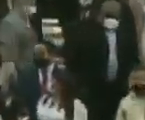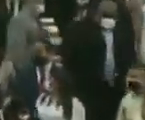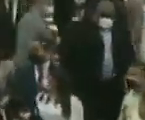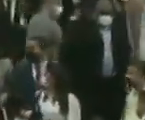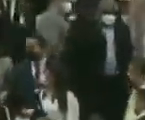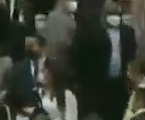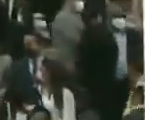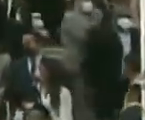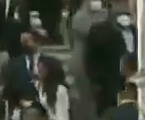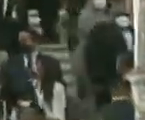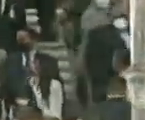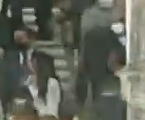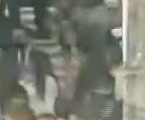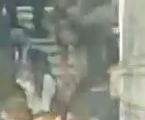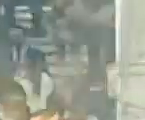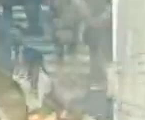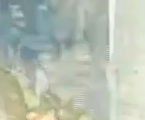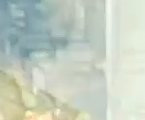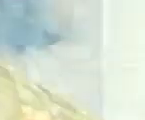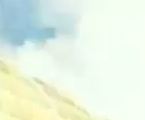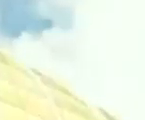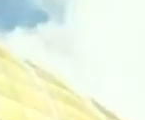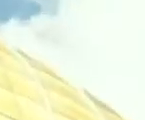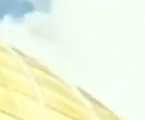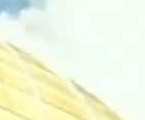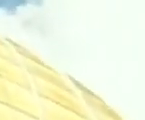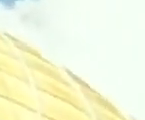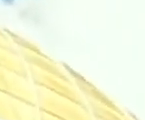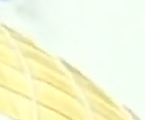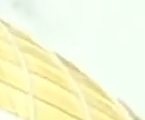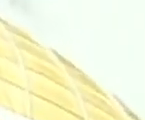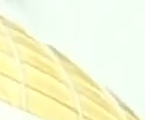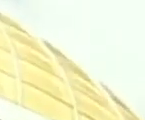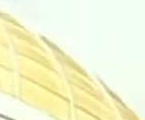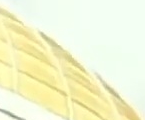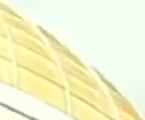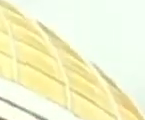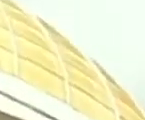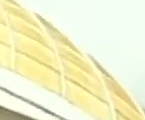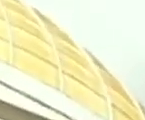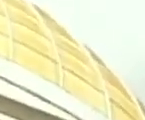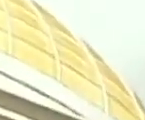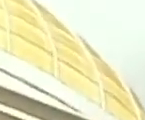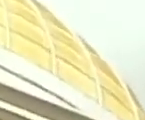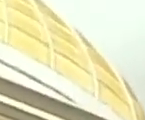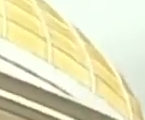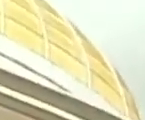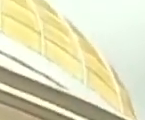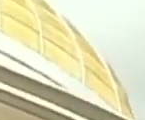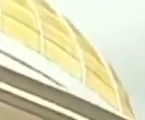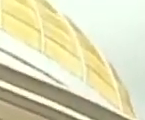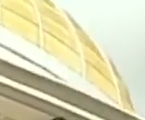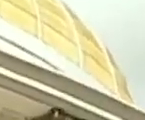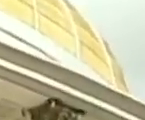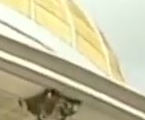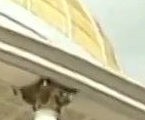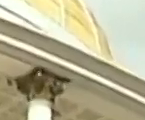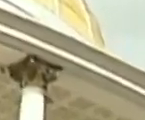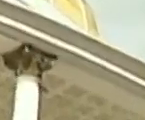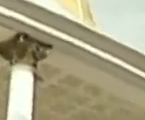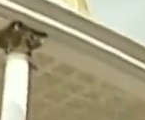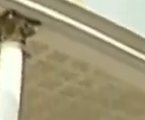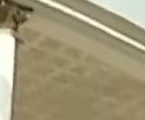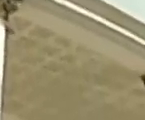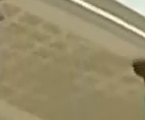del Parlamento venezolano al servicio del pueblo. Como lo decía el presidente constitucional Nicolás Maduro, la